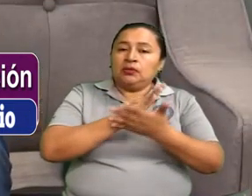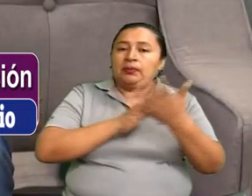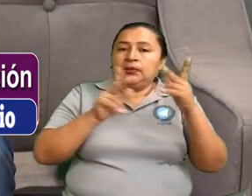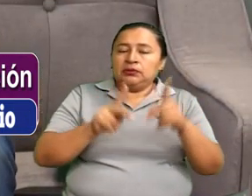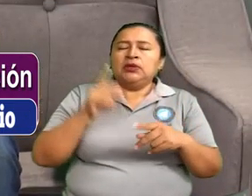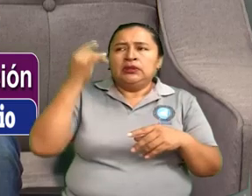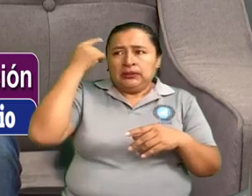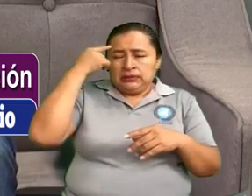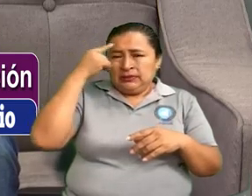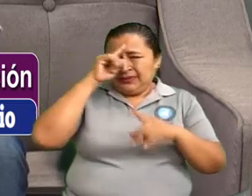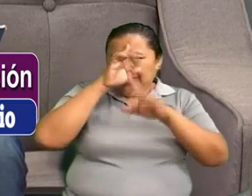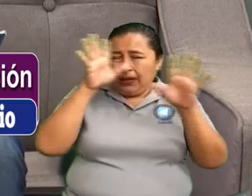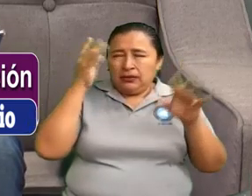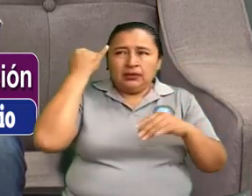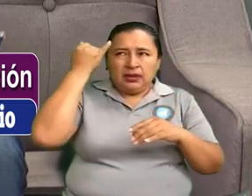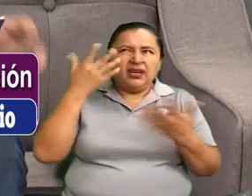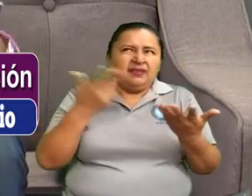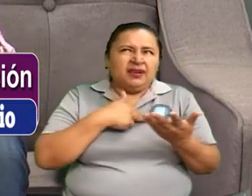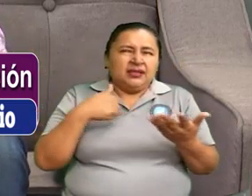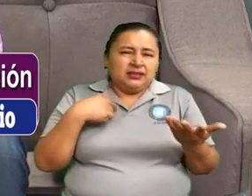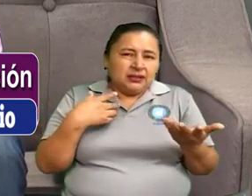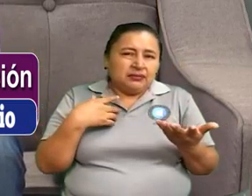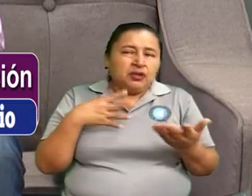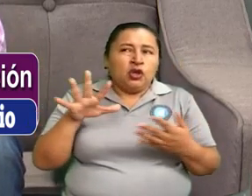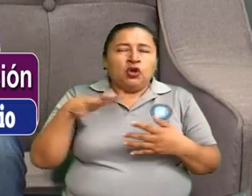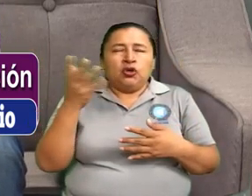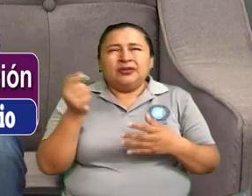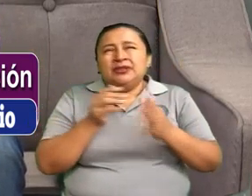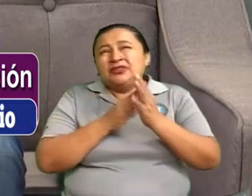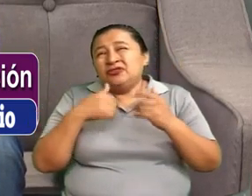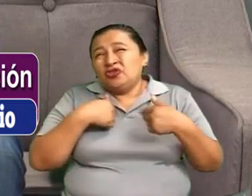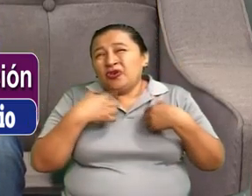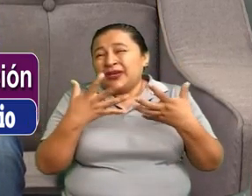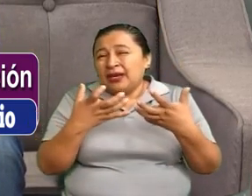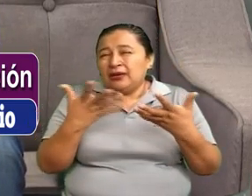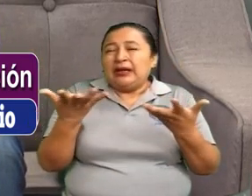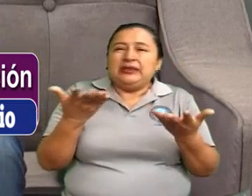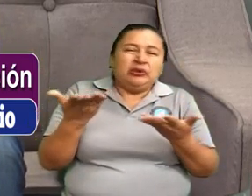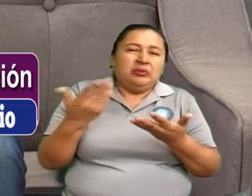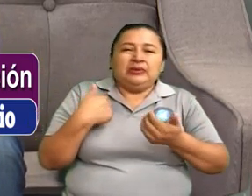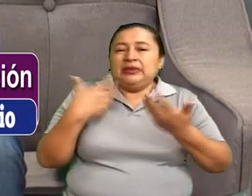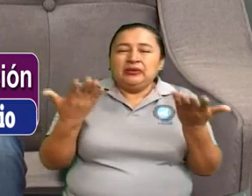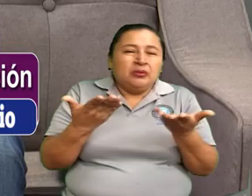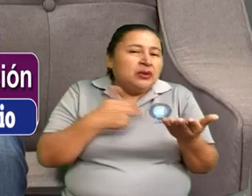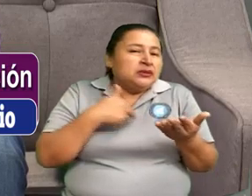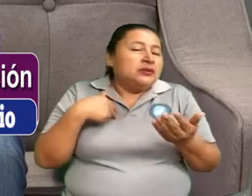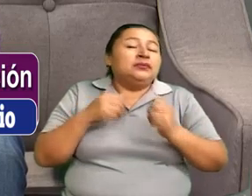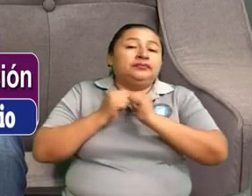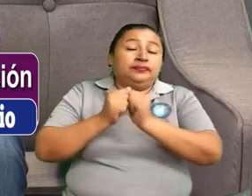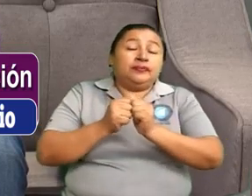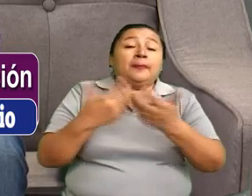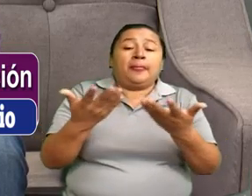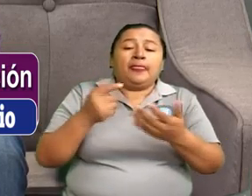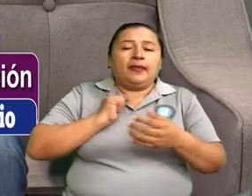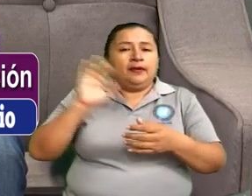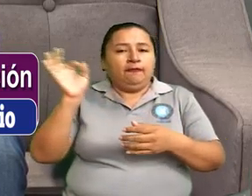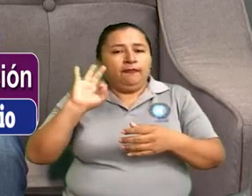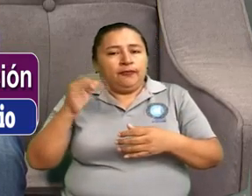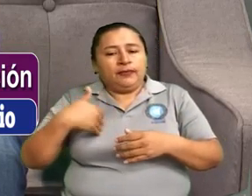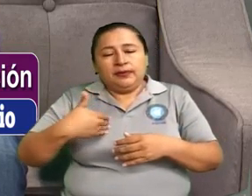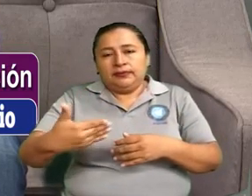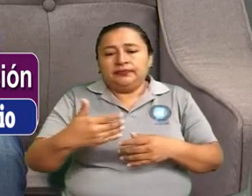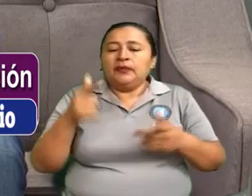el emprendimiento, pero hay otros que tenemos más bien el anhelo de hacerlo y precisamente un acompañamiento efectivo en ese sentido.